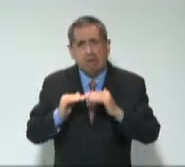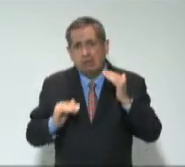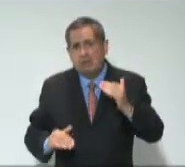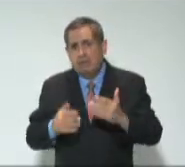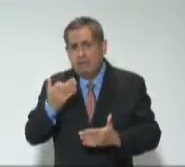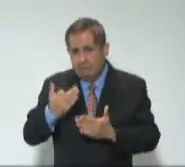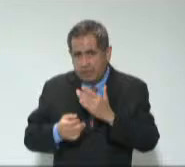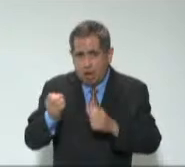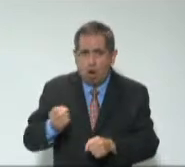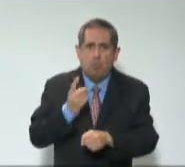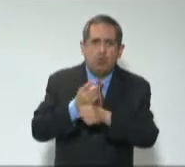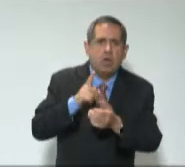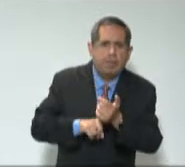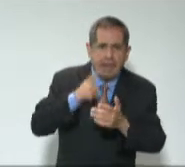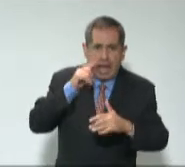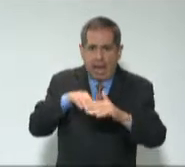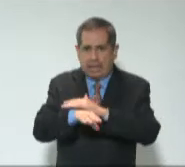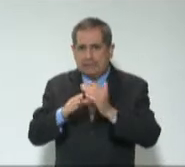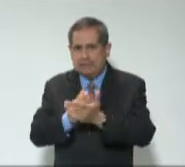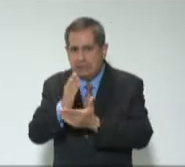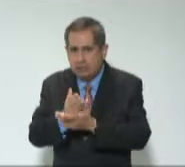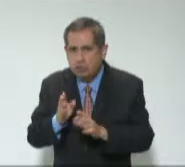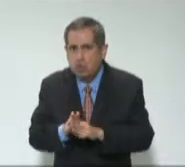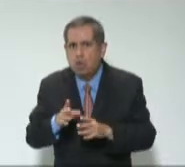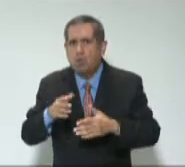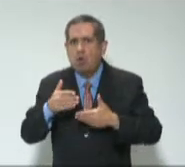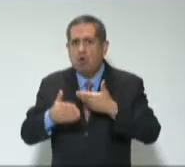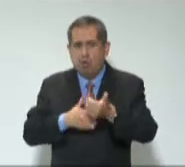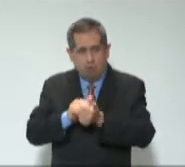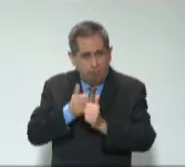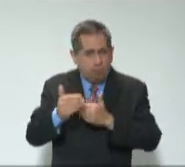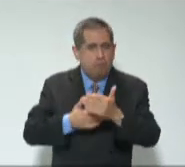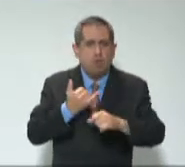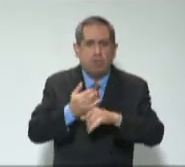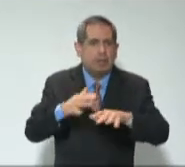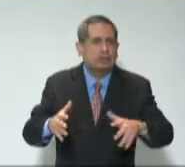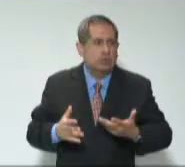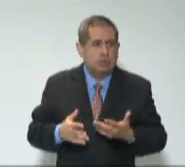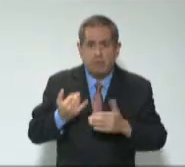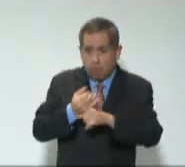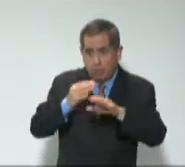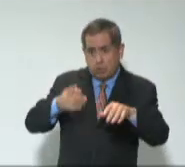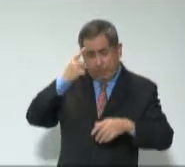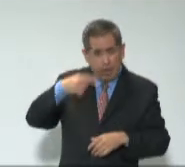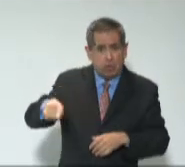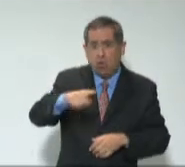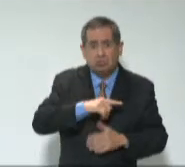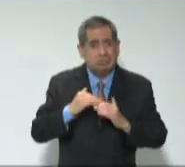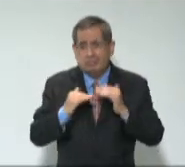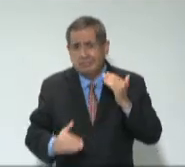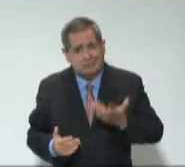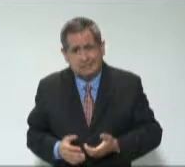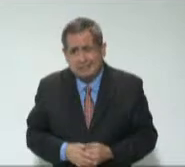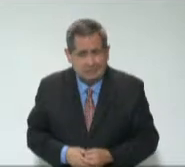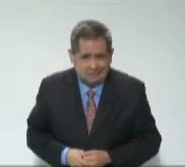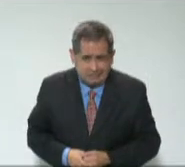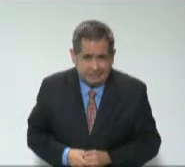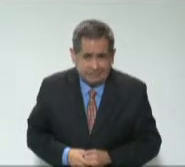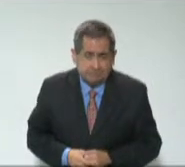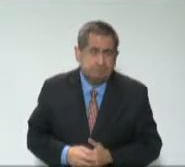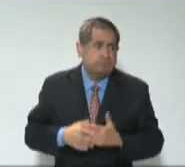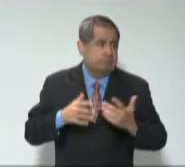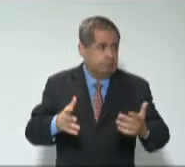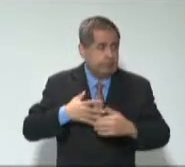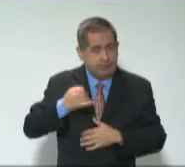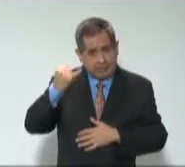oportunidades de acceso de procesamiento de la información entonces si uno parte